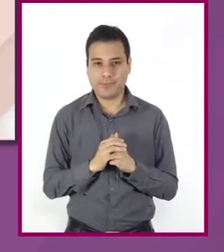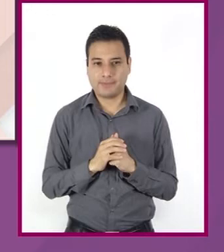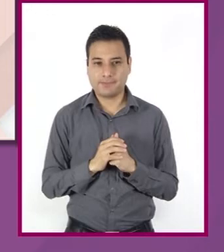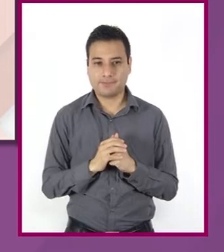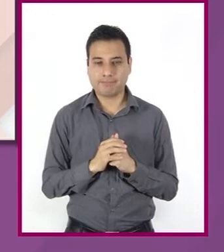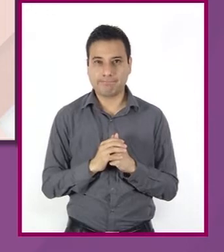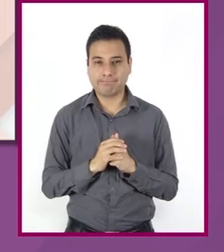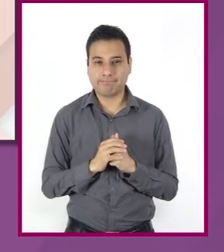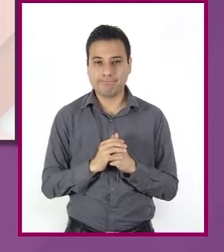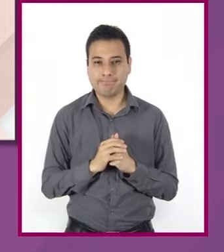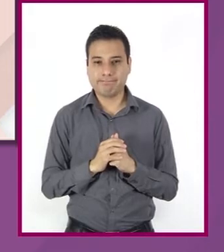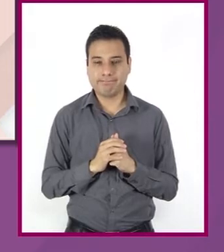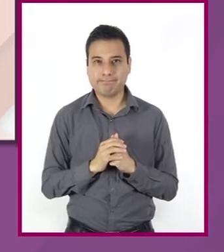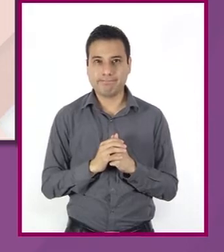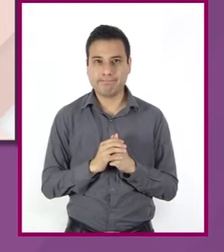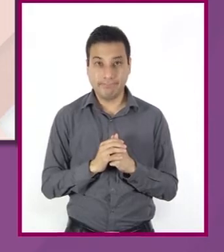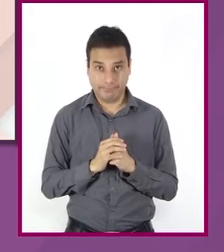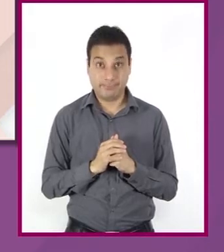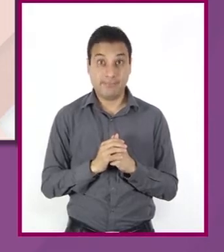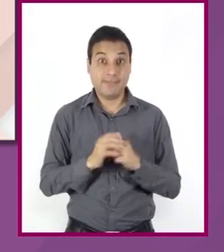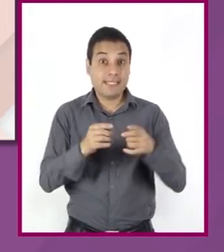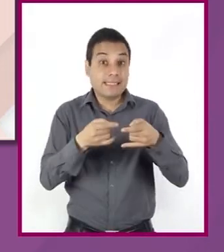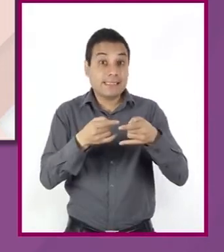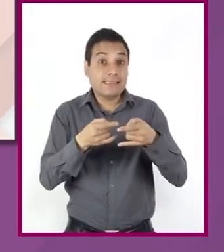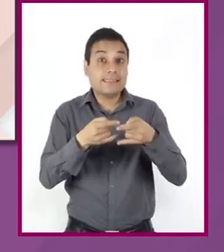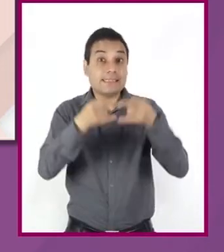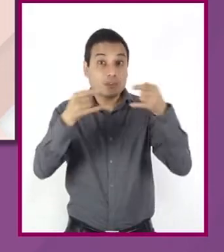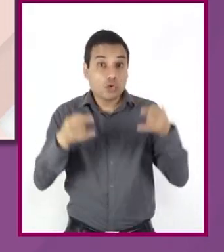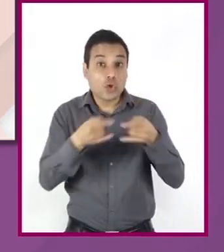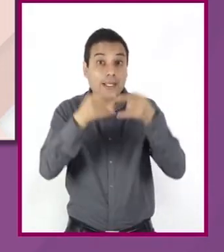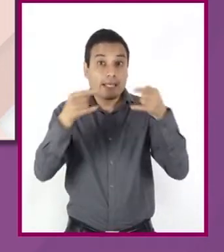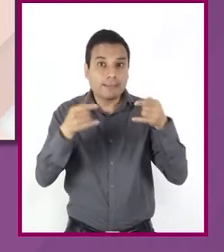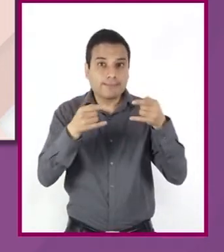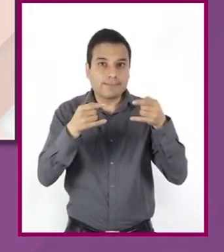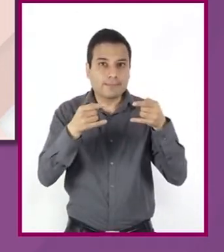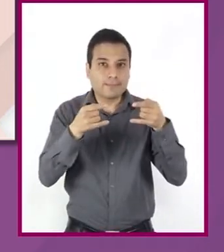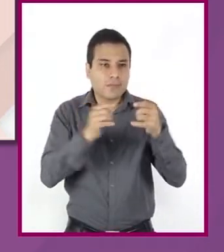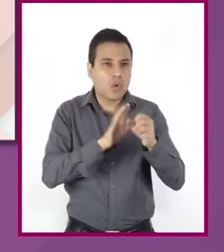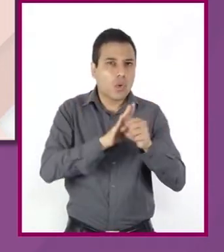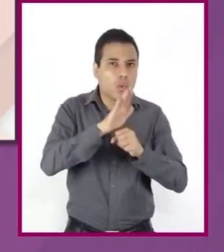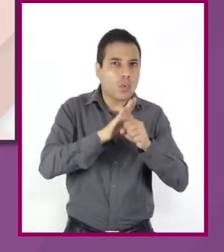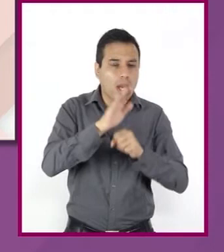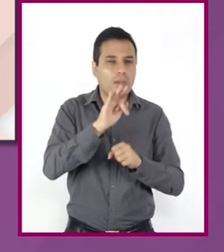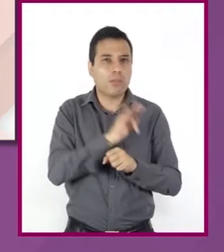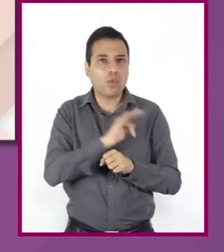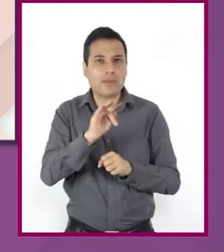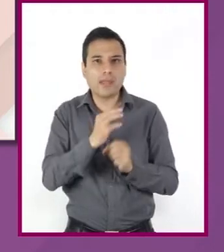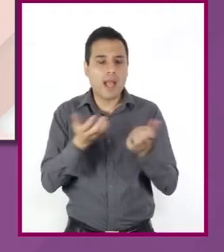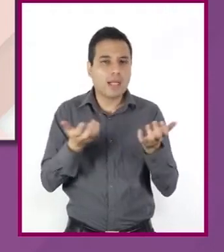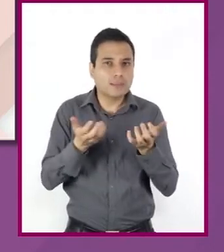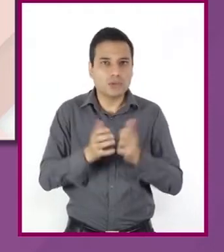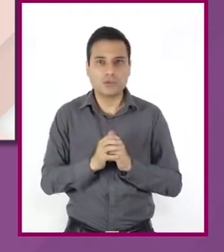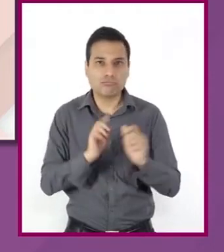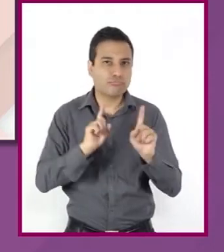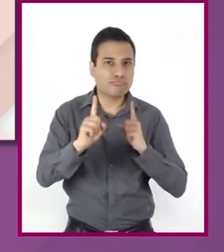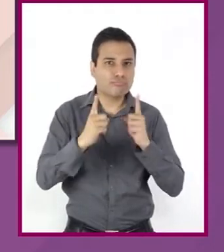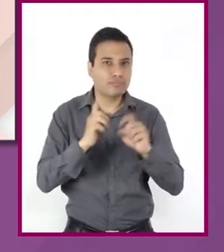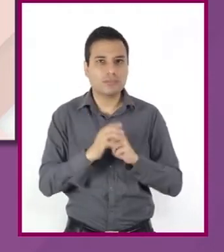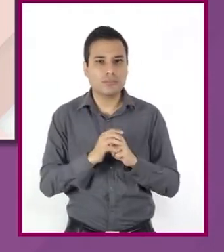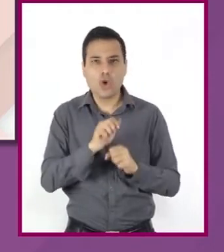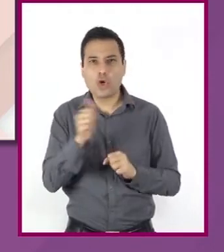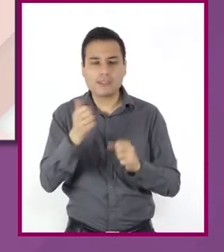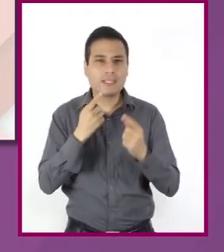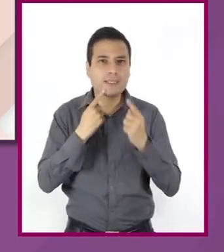Consideren qué partes de la historia podrían ser acciones, qué otras deben suceder mediante diálogos,